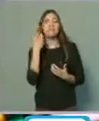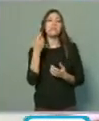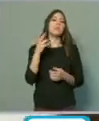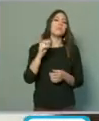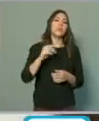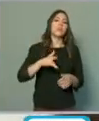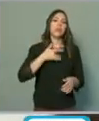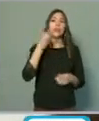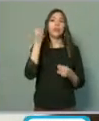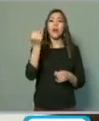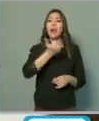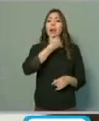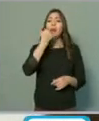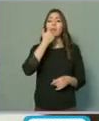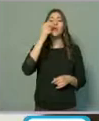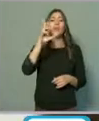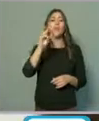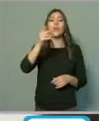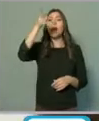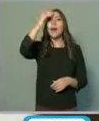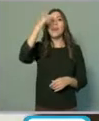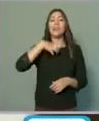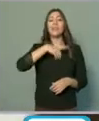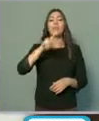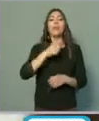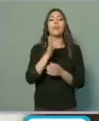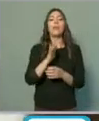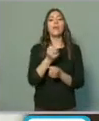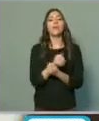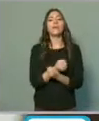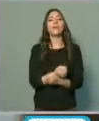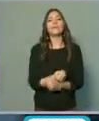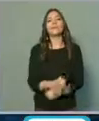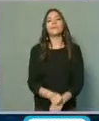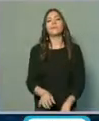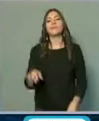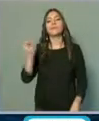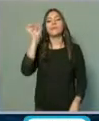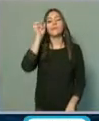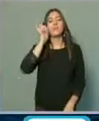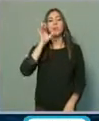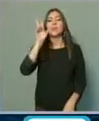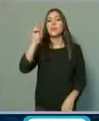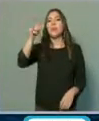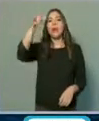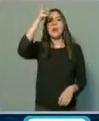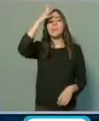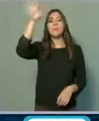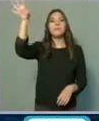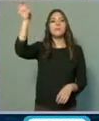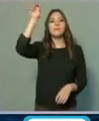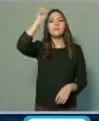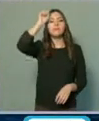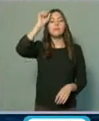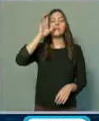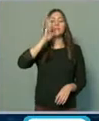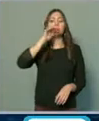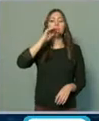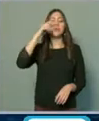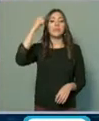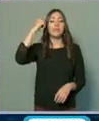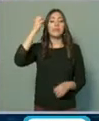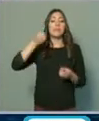aburrida, no se queda el conocimiento. Claro. Adrián Cotín es un gran facilitador de aprendizaje y él nos pide, volvamos a